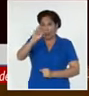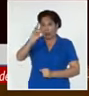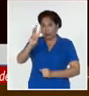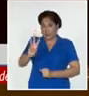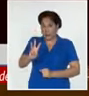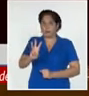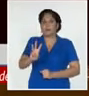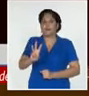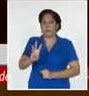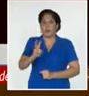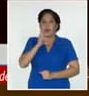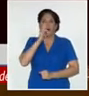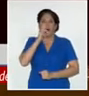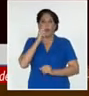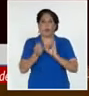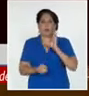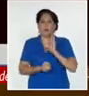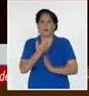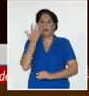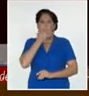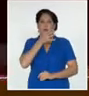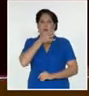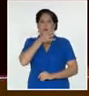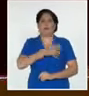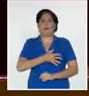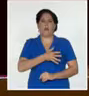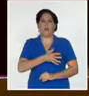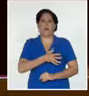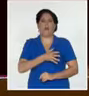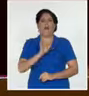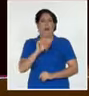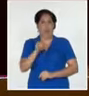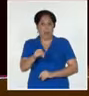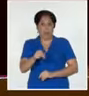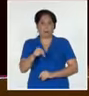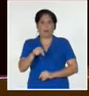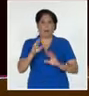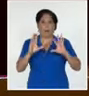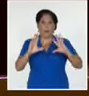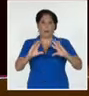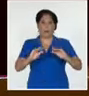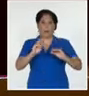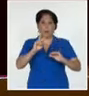la organización fundada por Fidel en una histórica noche.